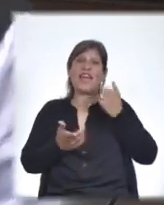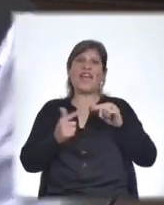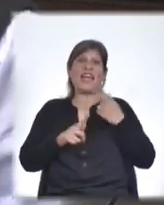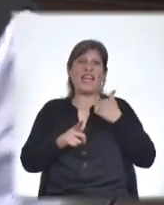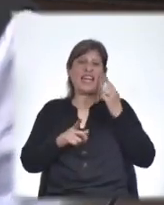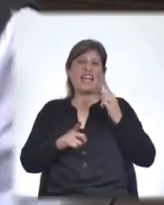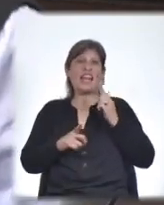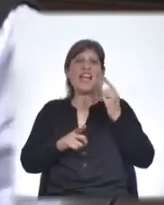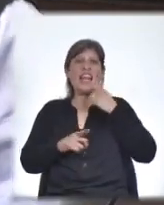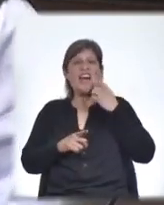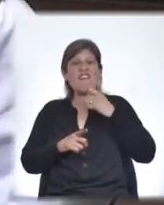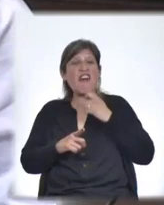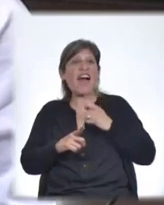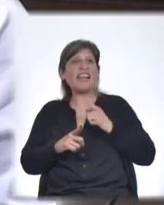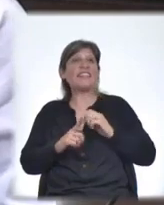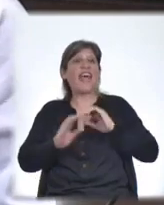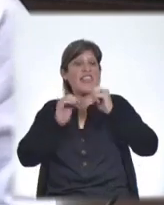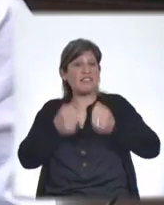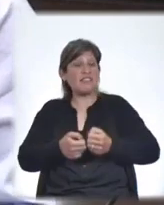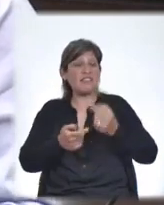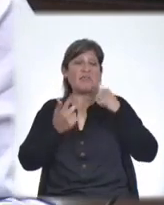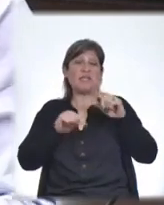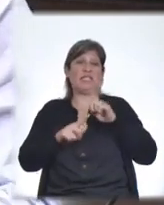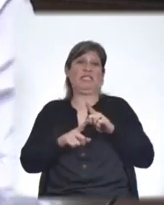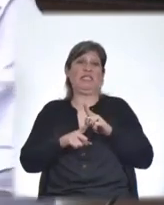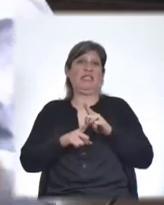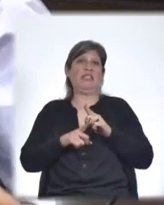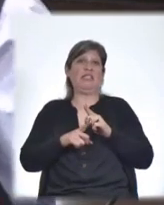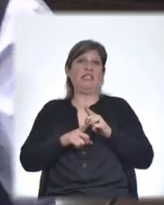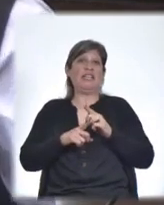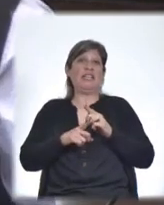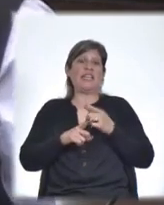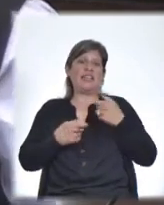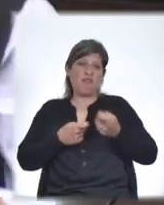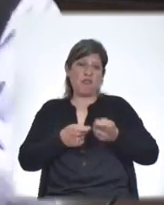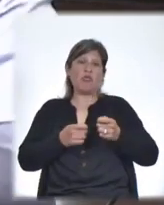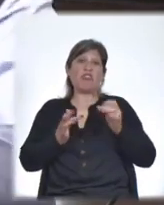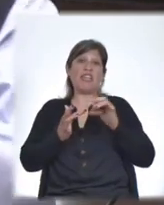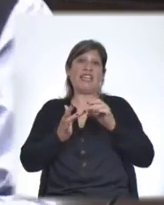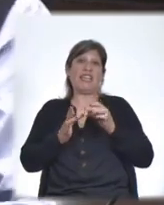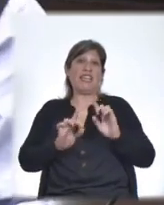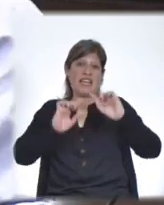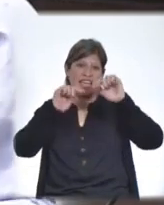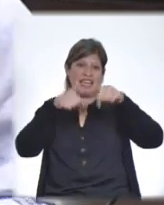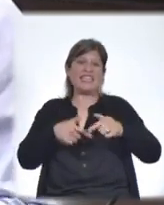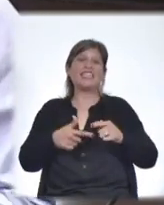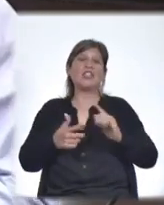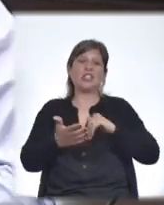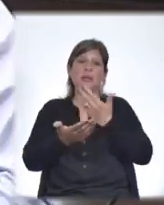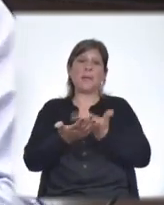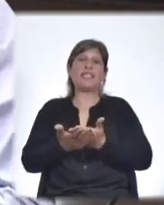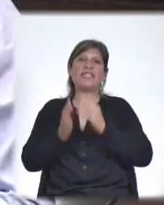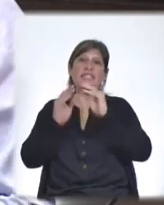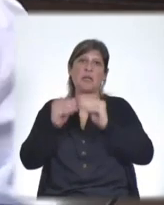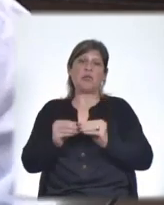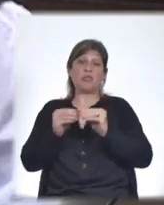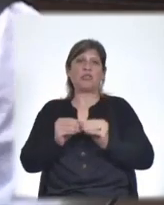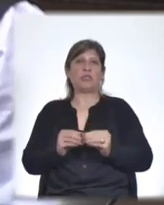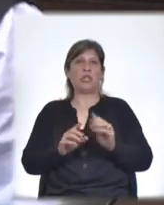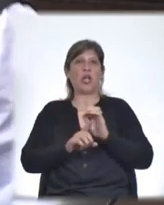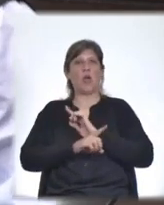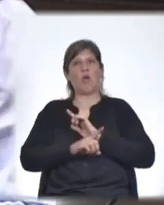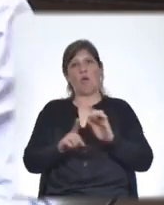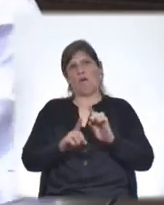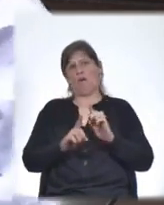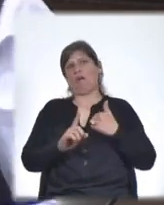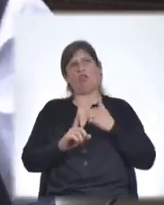inconsistencias técnicas que tiene el presupuesto, que afectan su calidad. En ese marco se presenta este presupuesto que, en definitiva, no